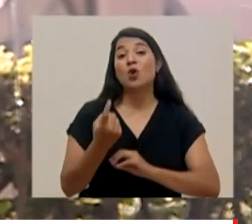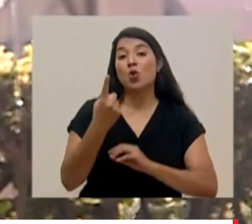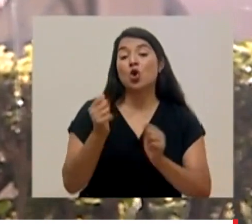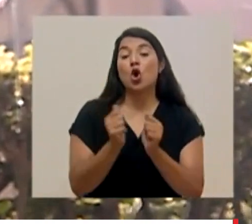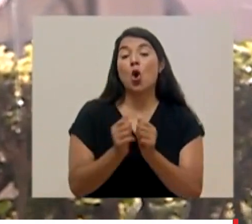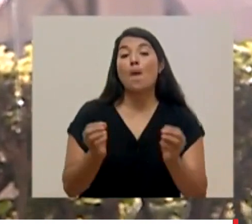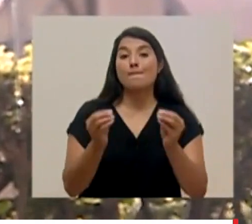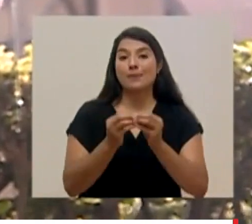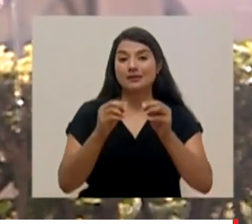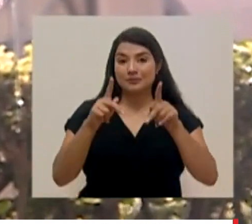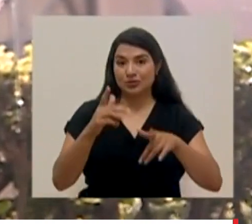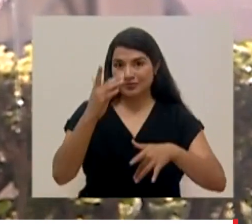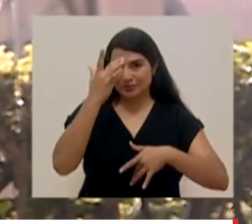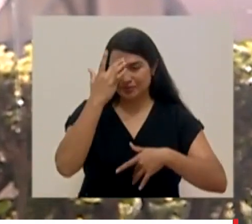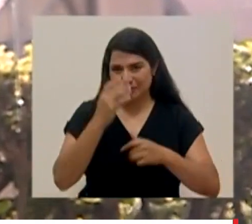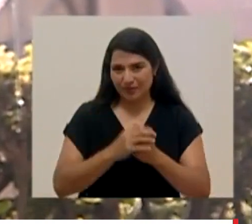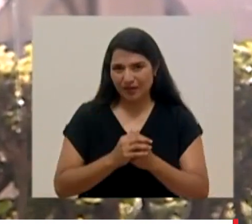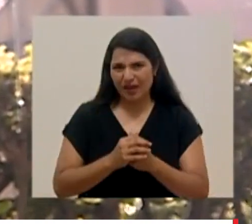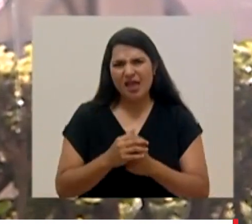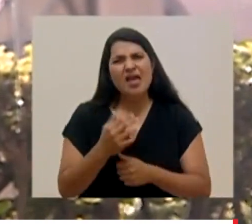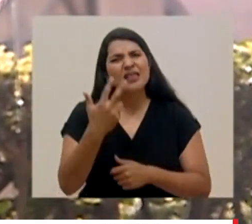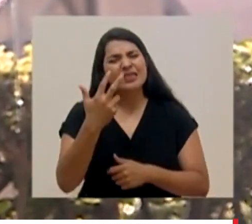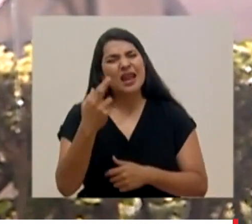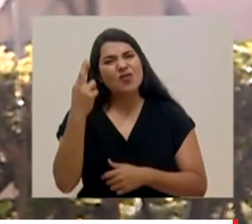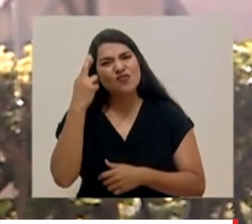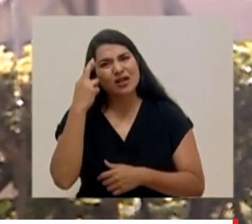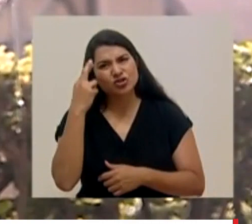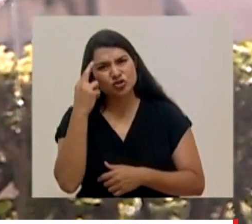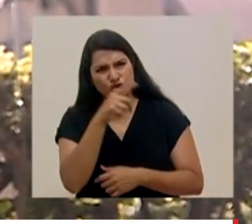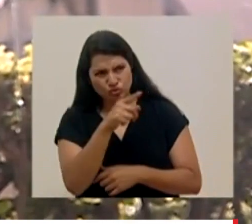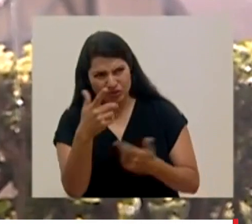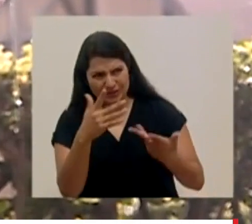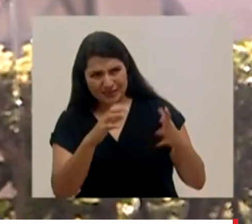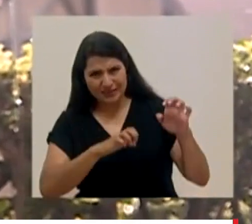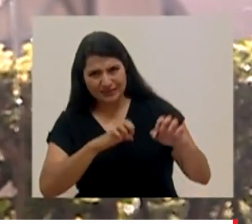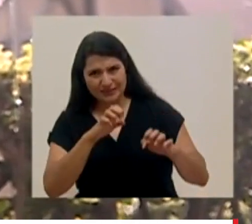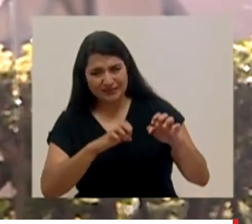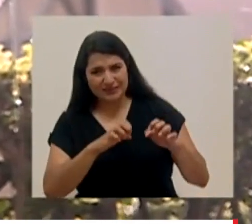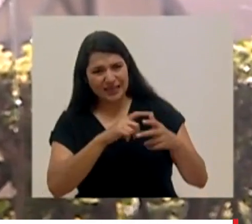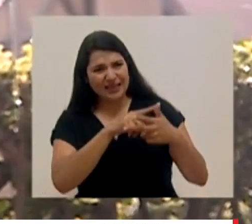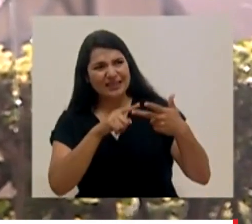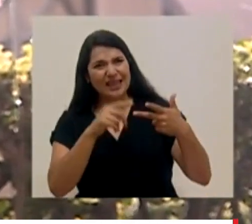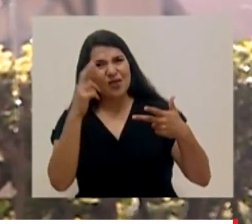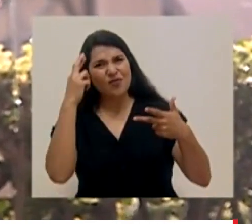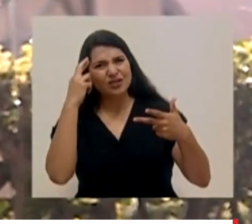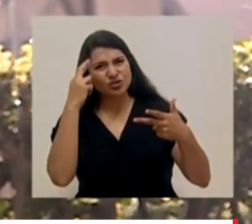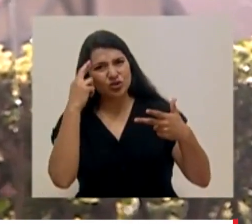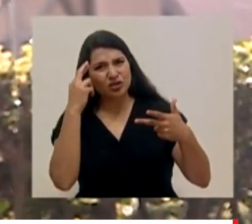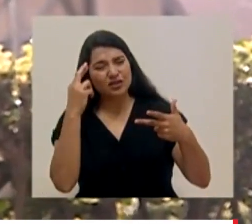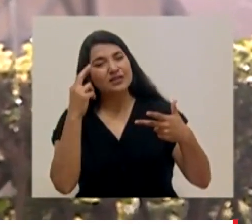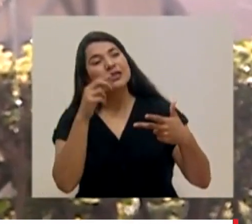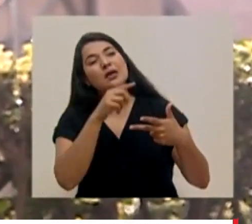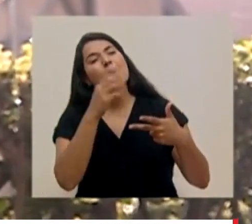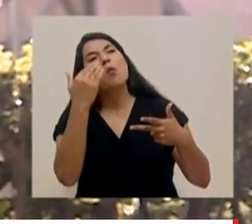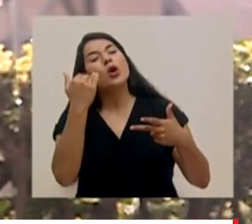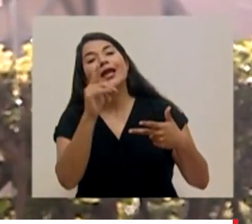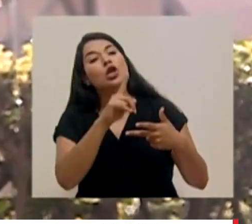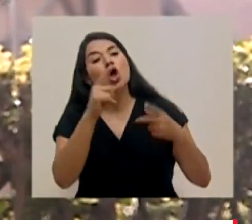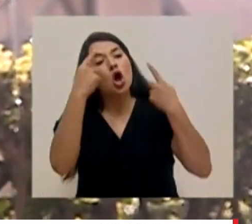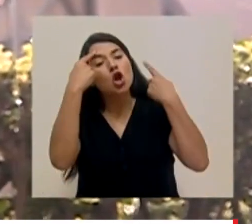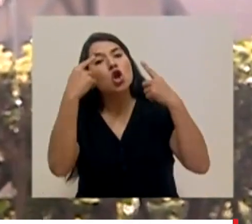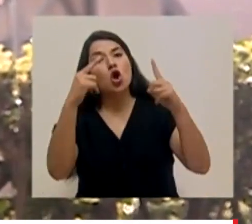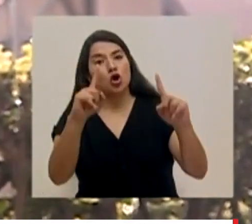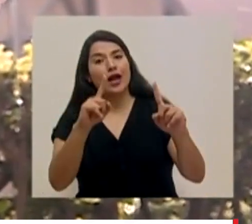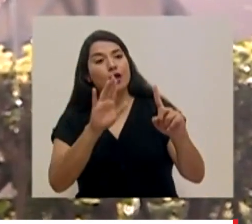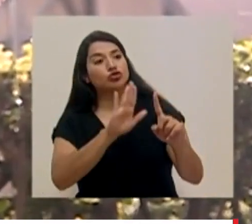¿Qué 3 razones, si ustedes las han valorado, consideran que no lograron el objetivo, la